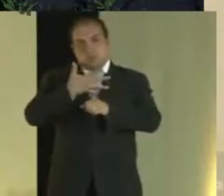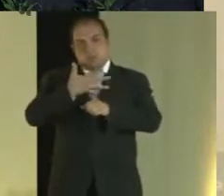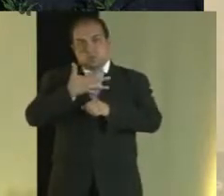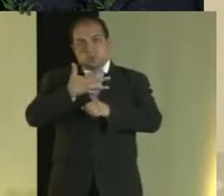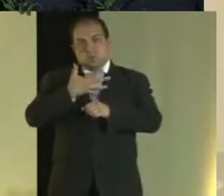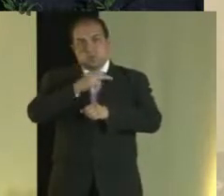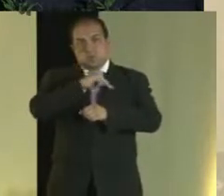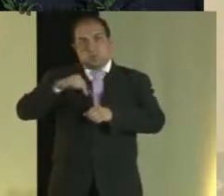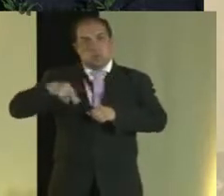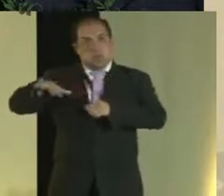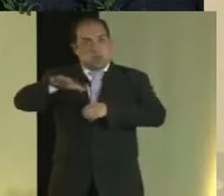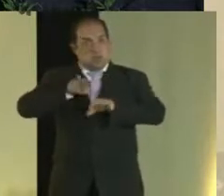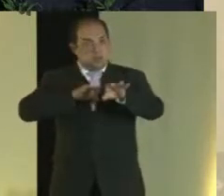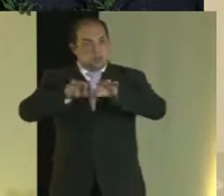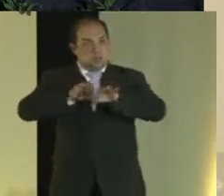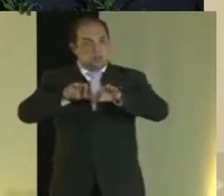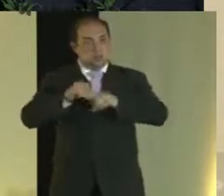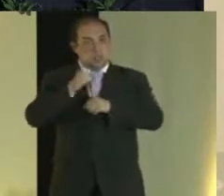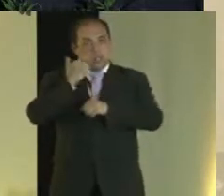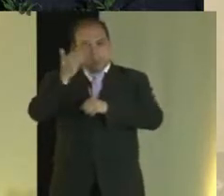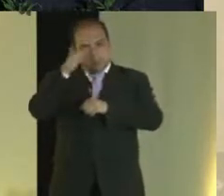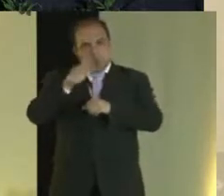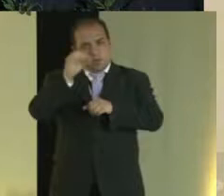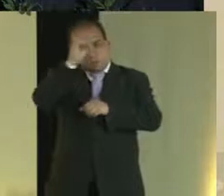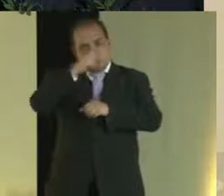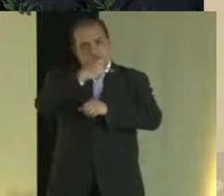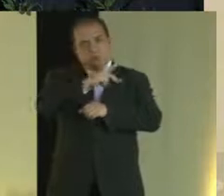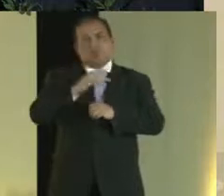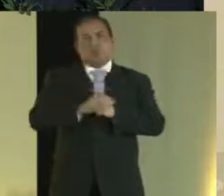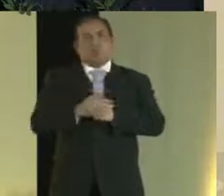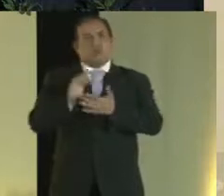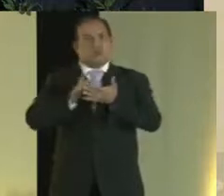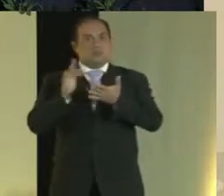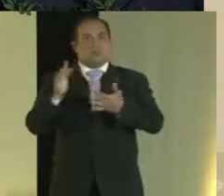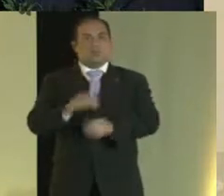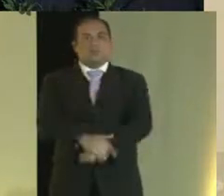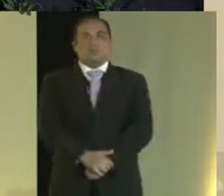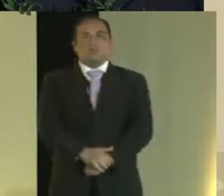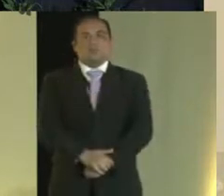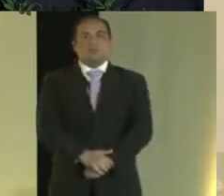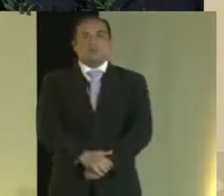en nuestro seno laboral, ¿no? Quisiera saber tu opinión de esto. Gracias.